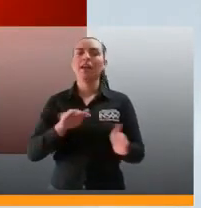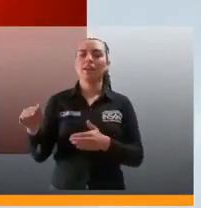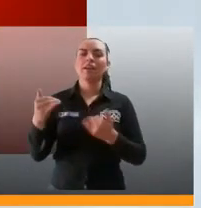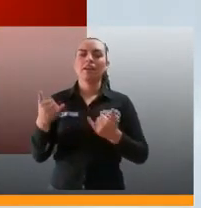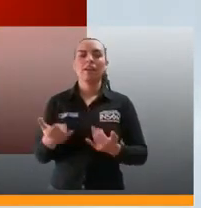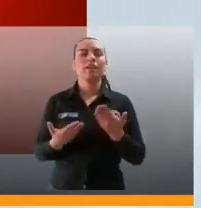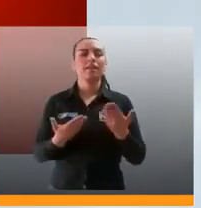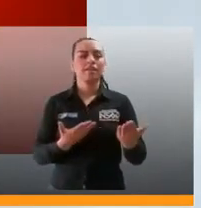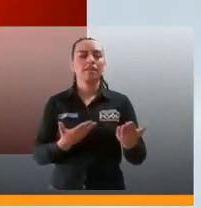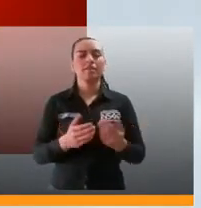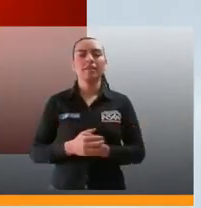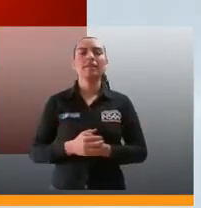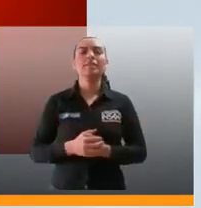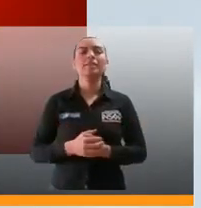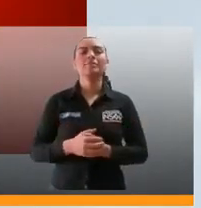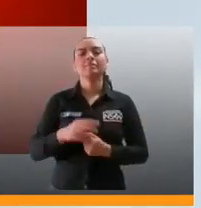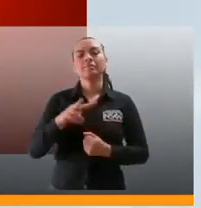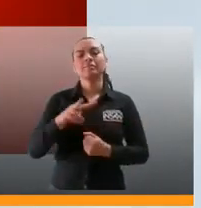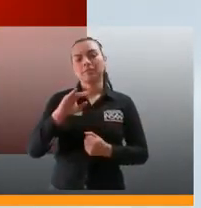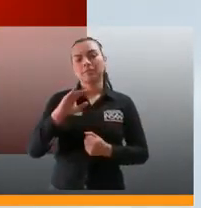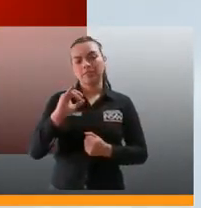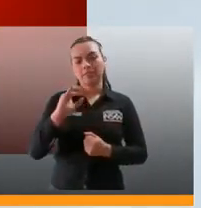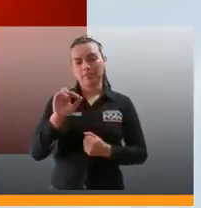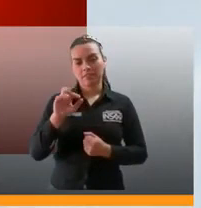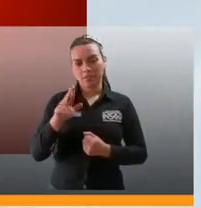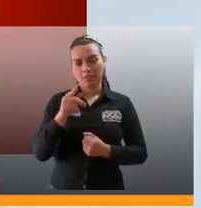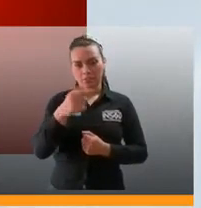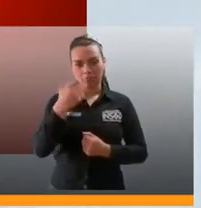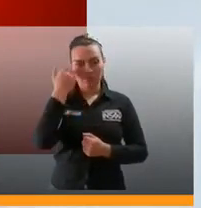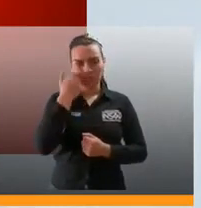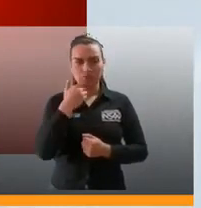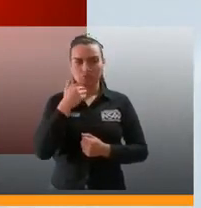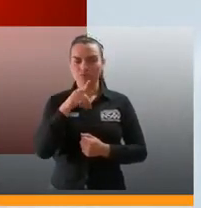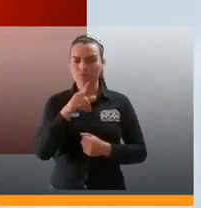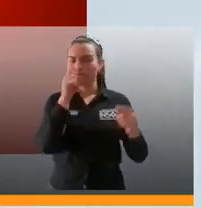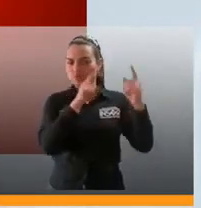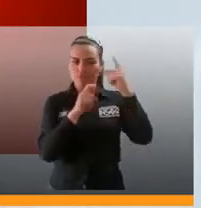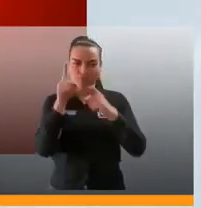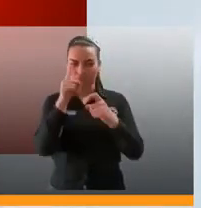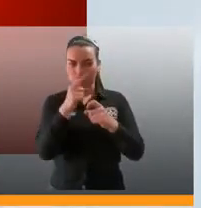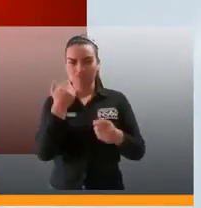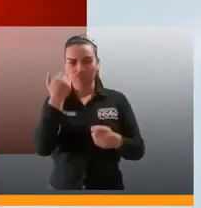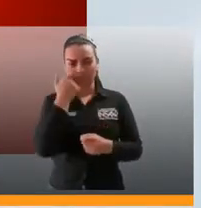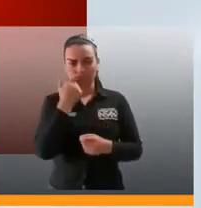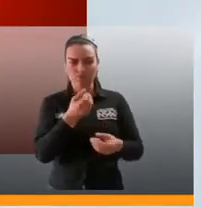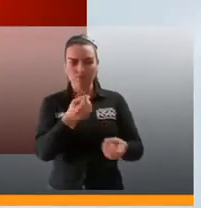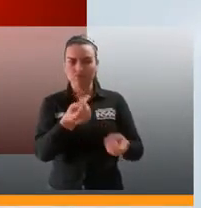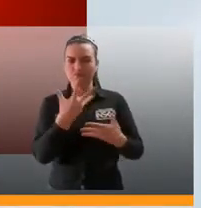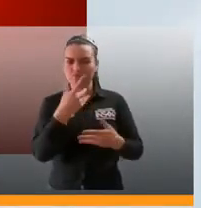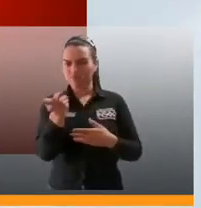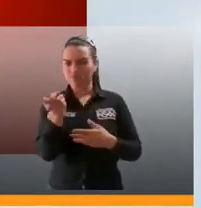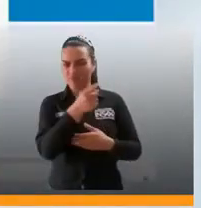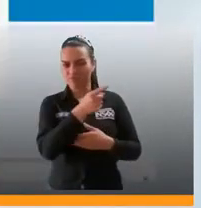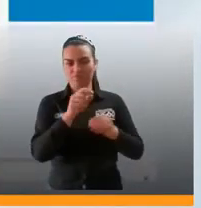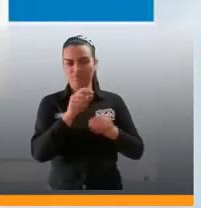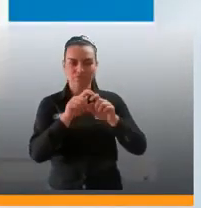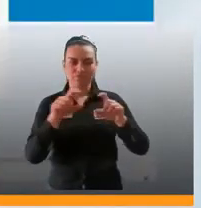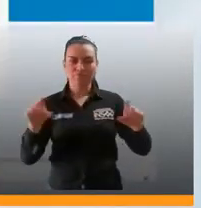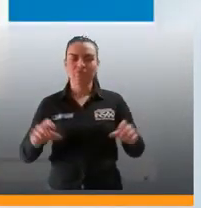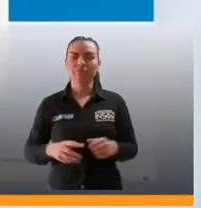Ahí le pedimos a Víctor que nos colabore con las reflexiones que hay, con los aportes que hay en el Padlet.